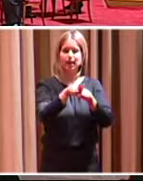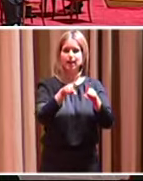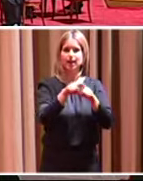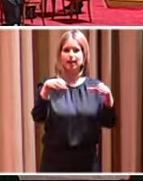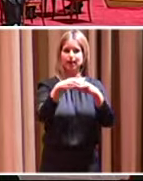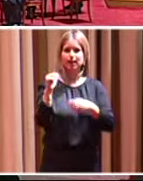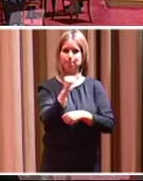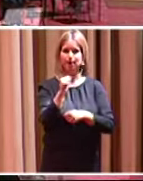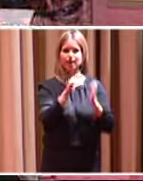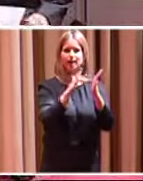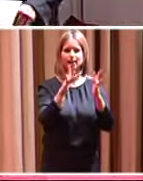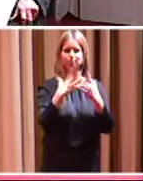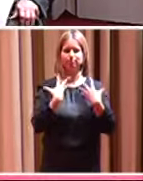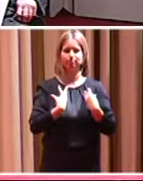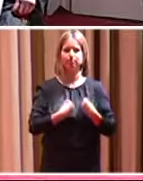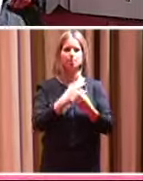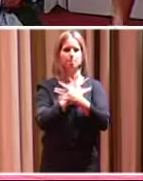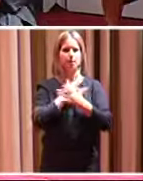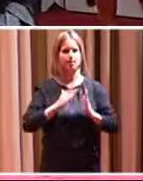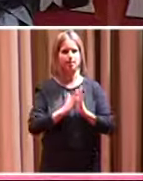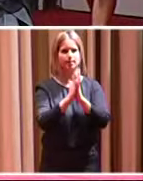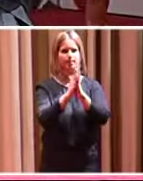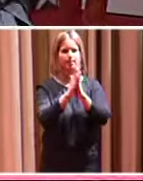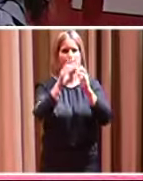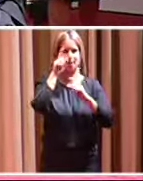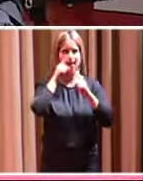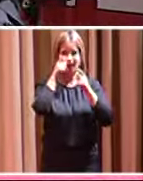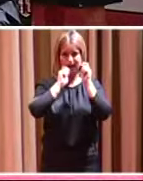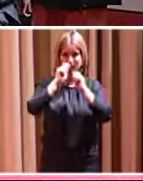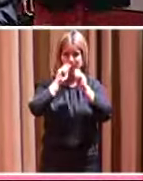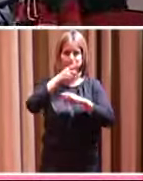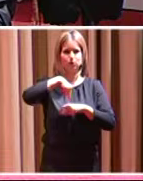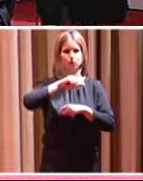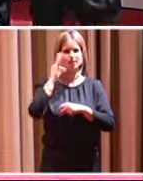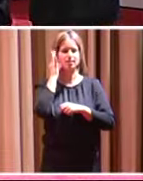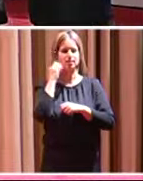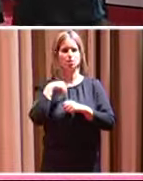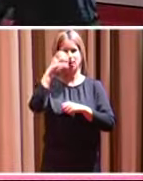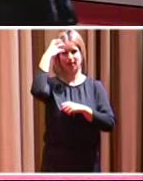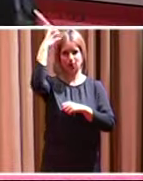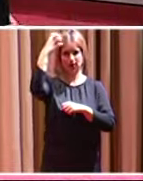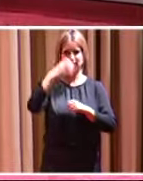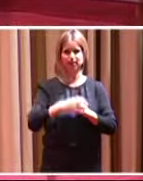Hermandad de Jesús de la Amargura, María Santísima de las Lágrimas y Nuestra Señora de los Reyes.